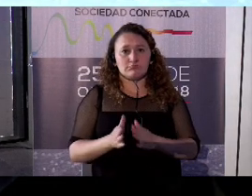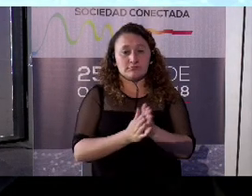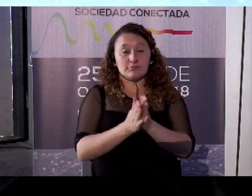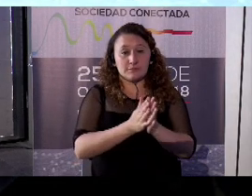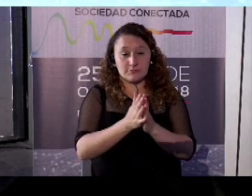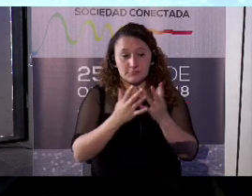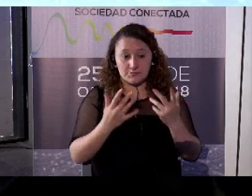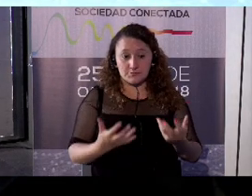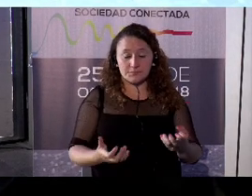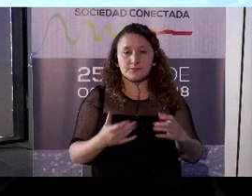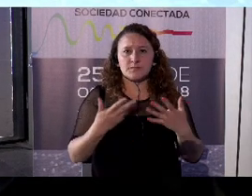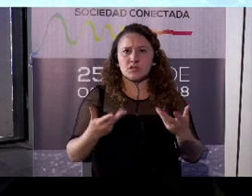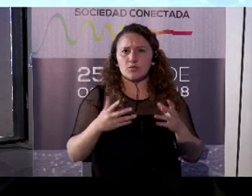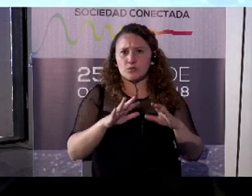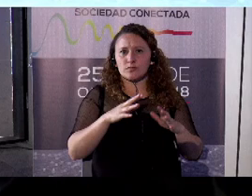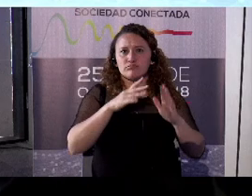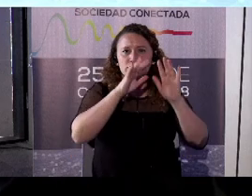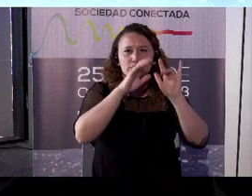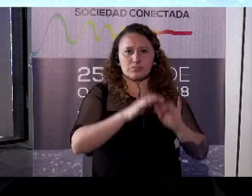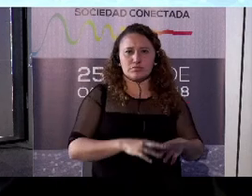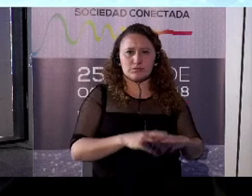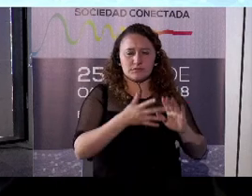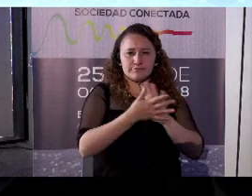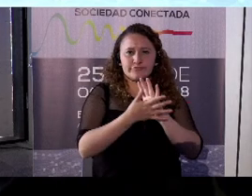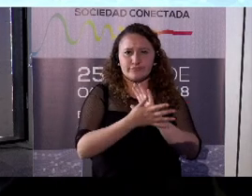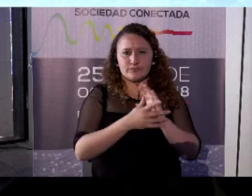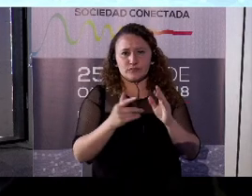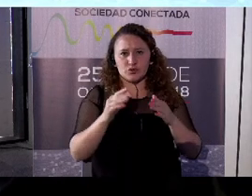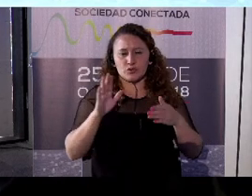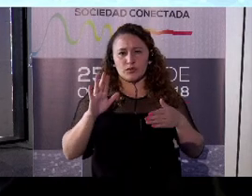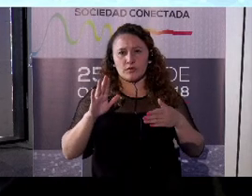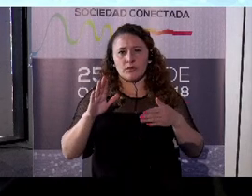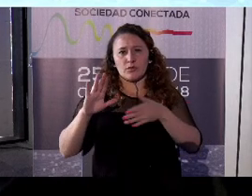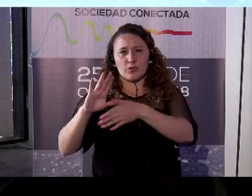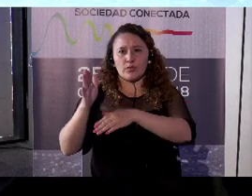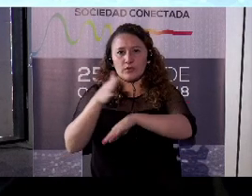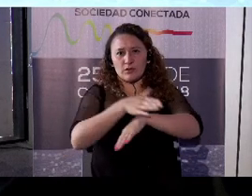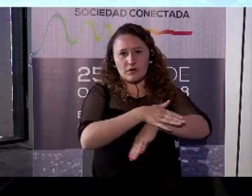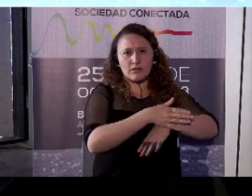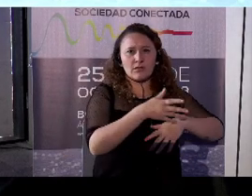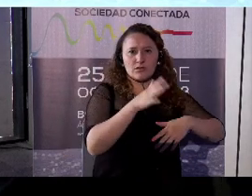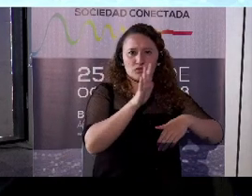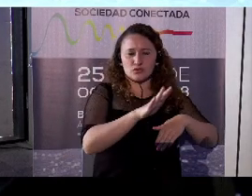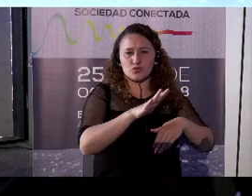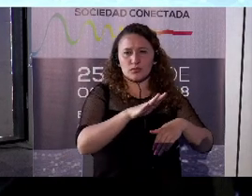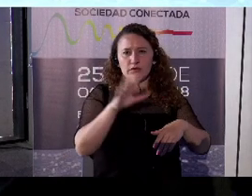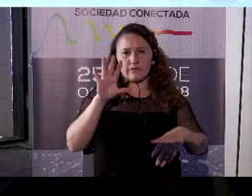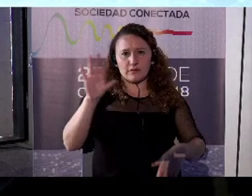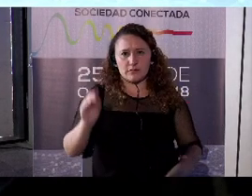crear una base de datos a nivel del paí del continente de África